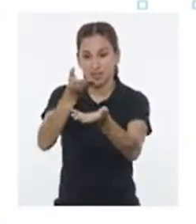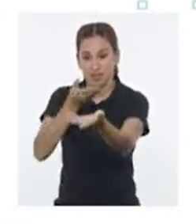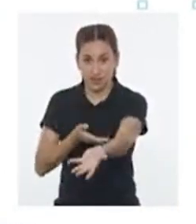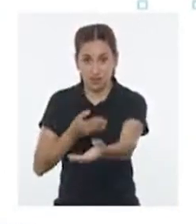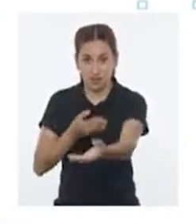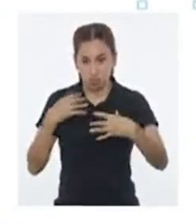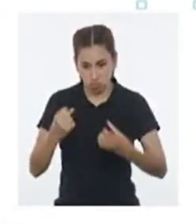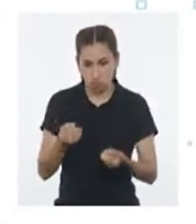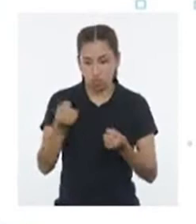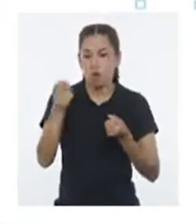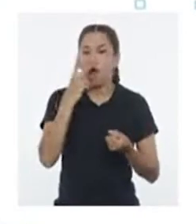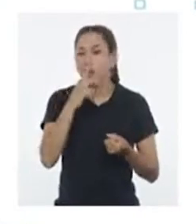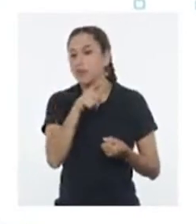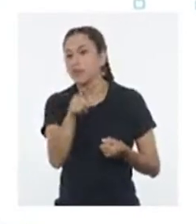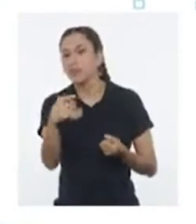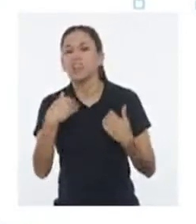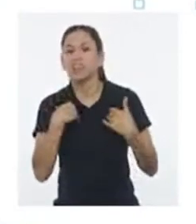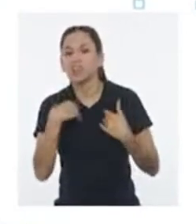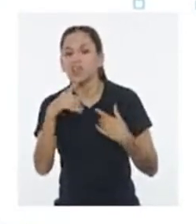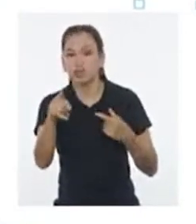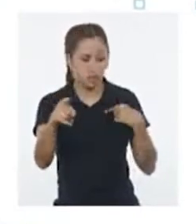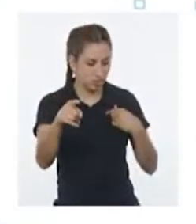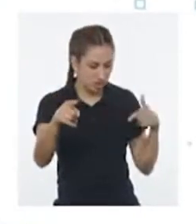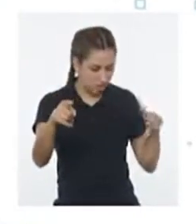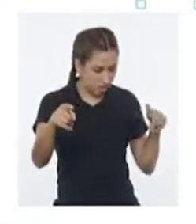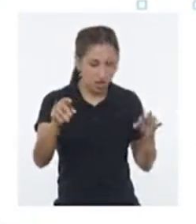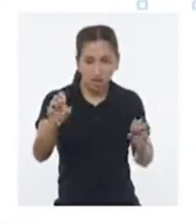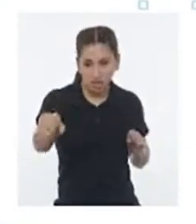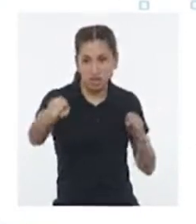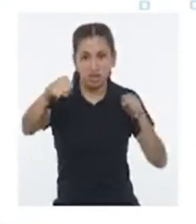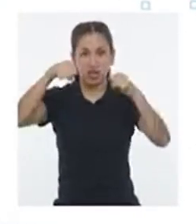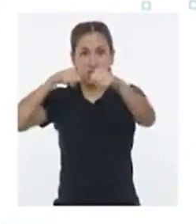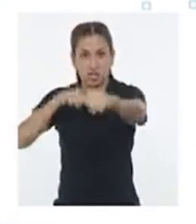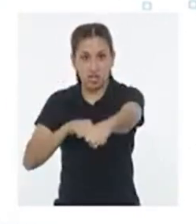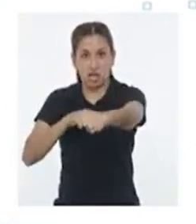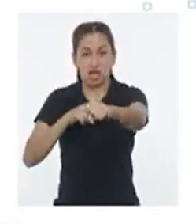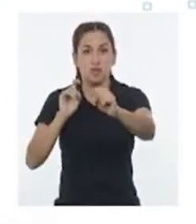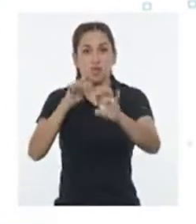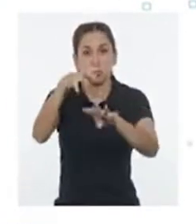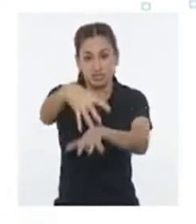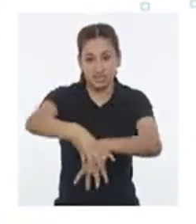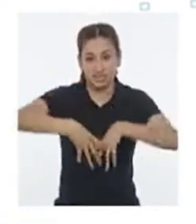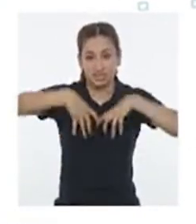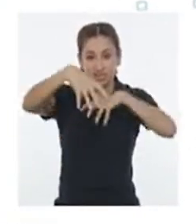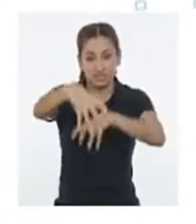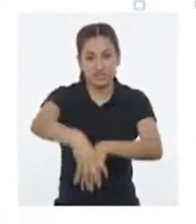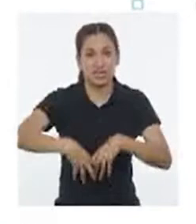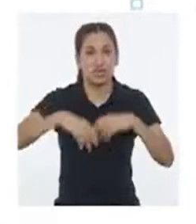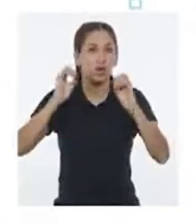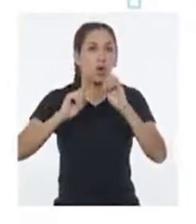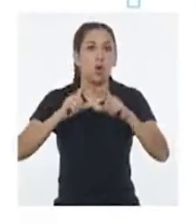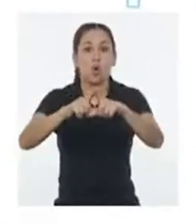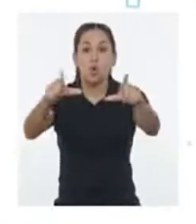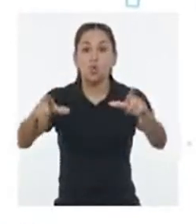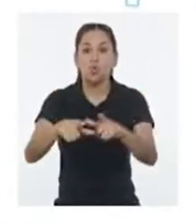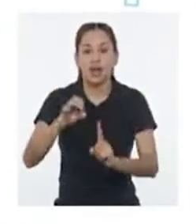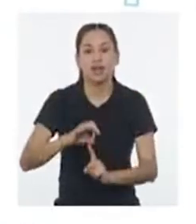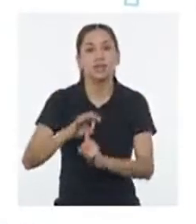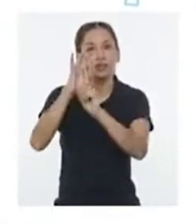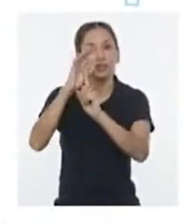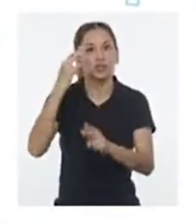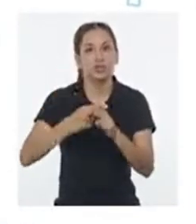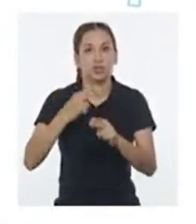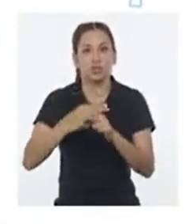casi siempre era realizado directamente en la misma chacra o en parajes